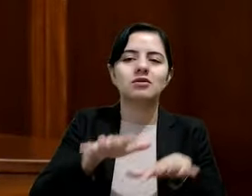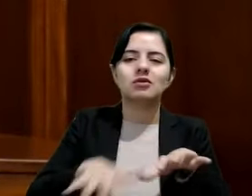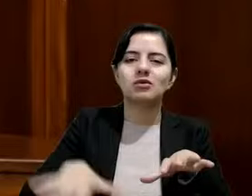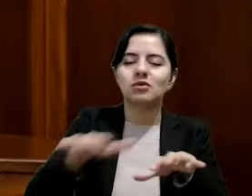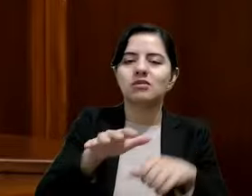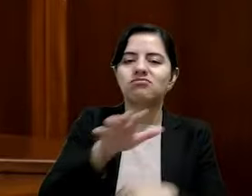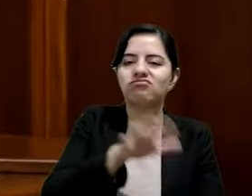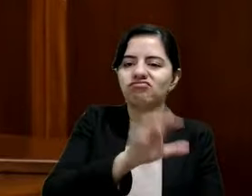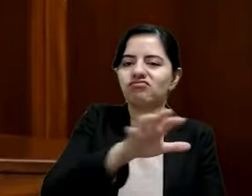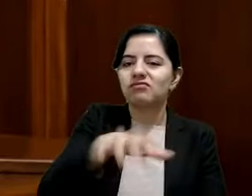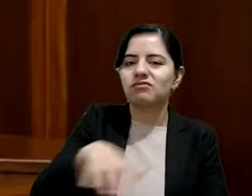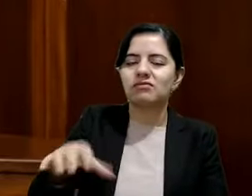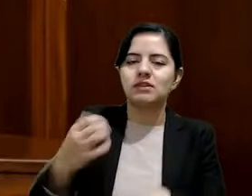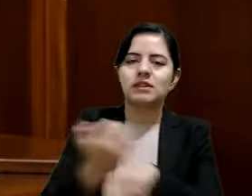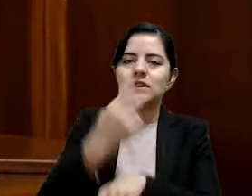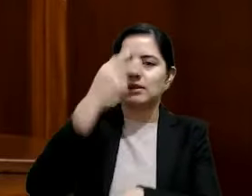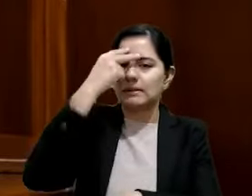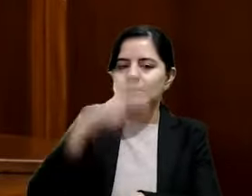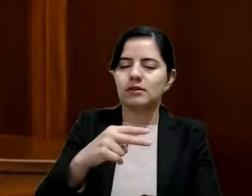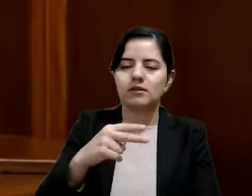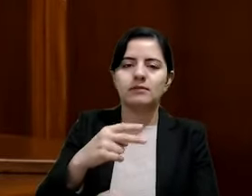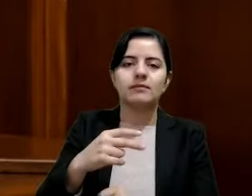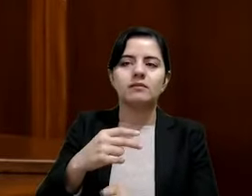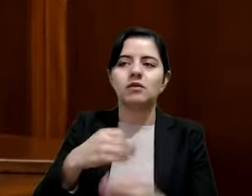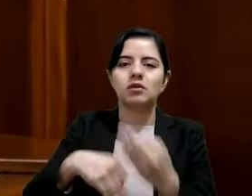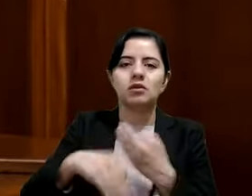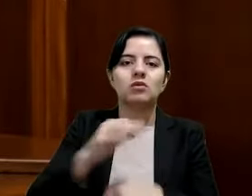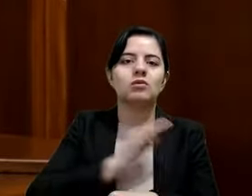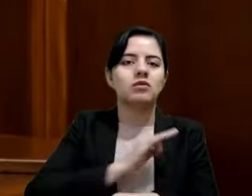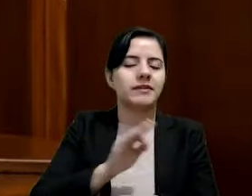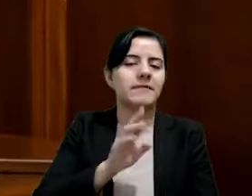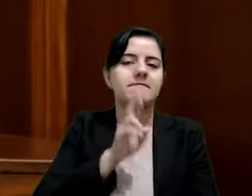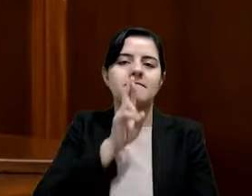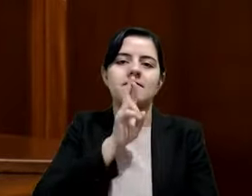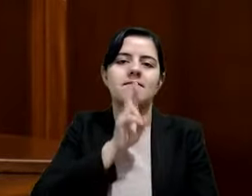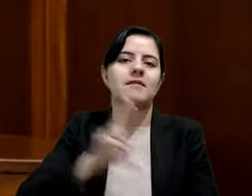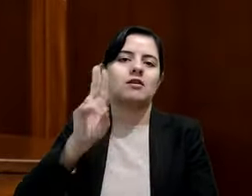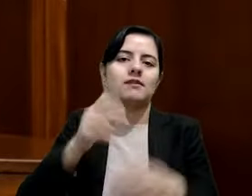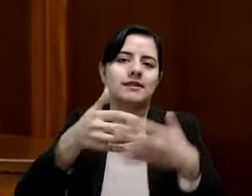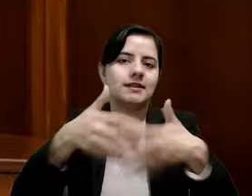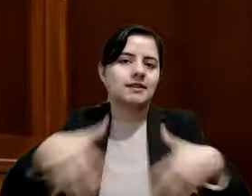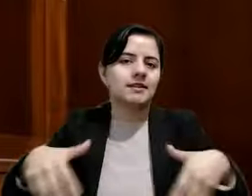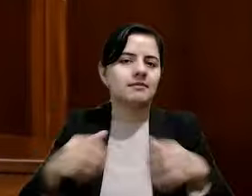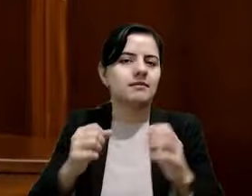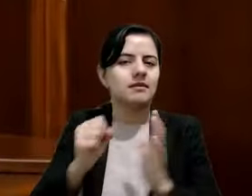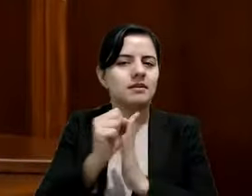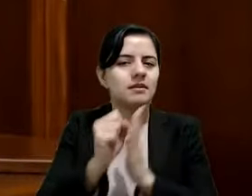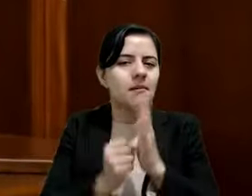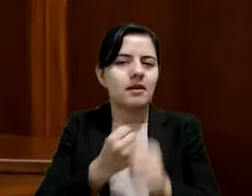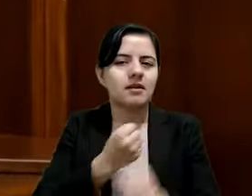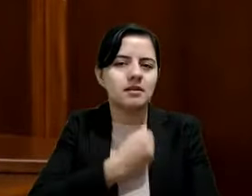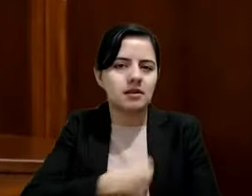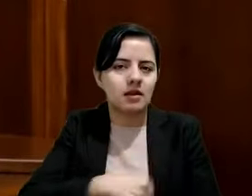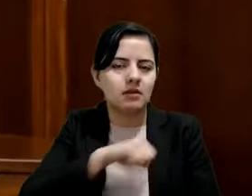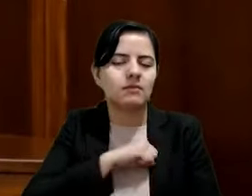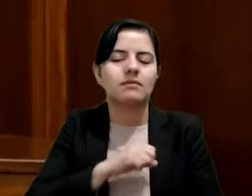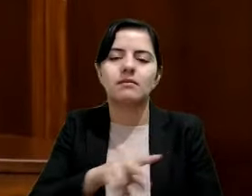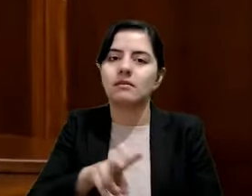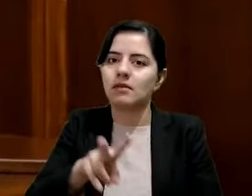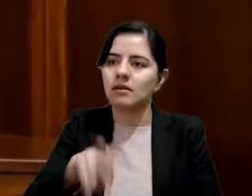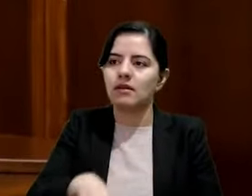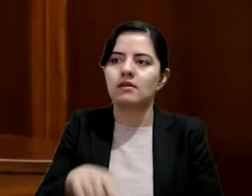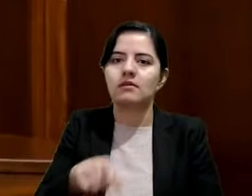para construir eh un mejor sistema de salud real que sea accesible que